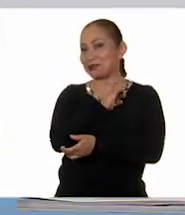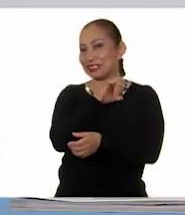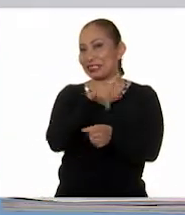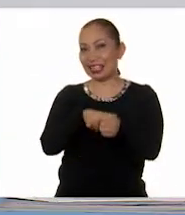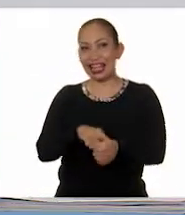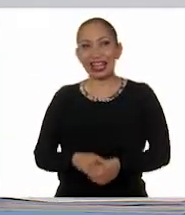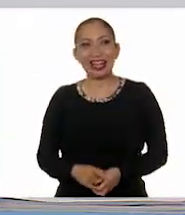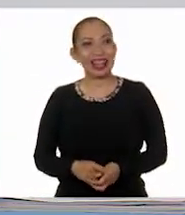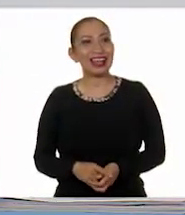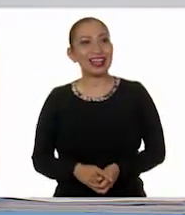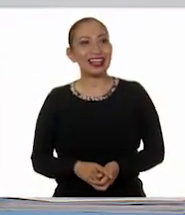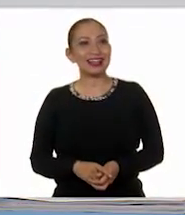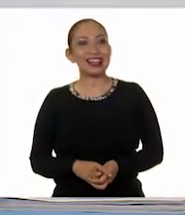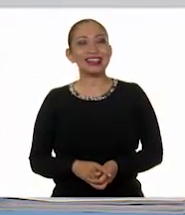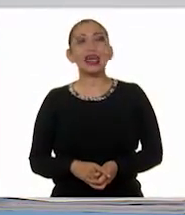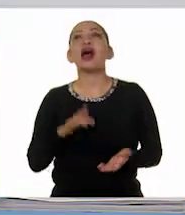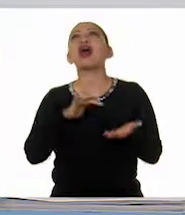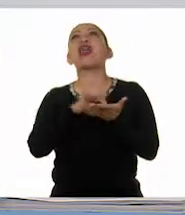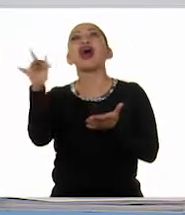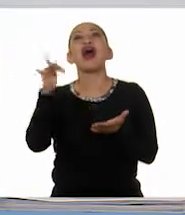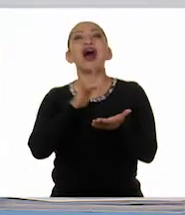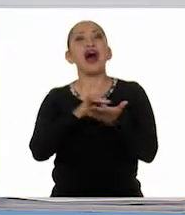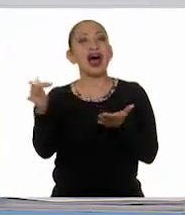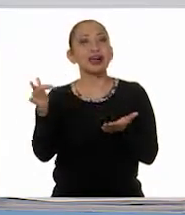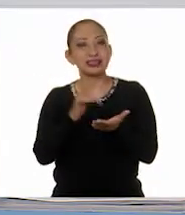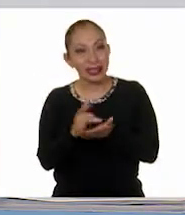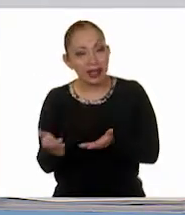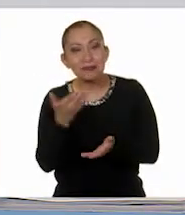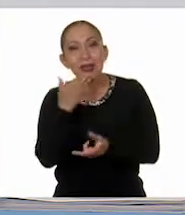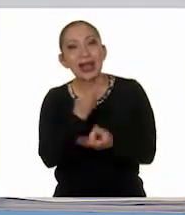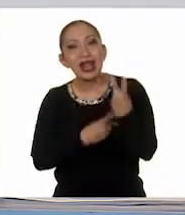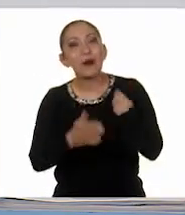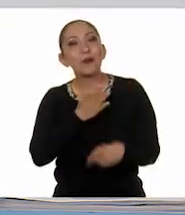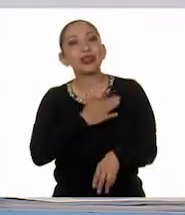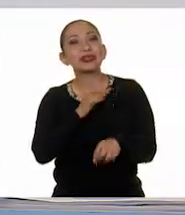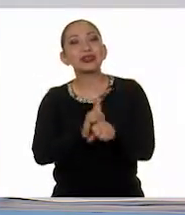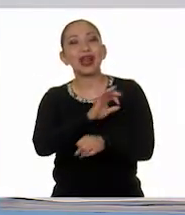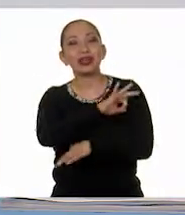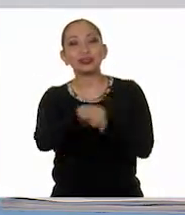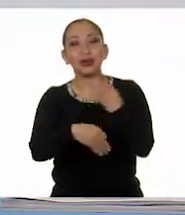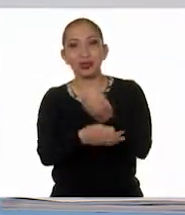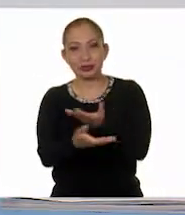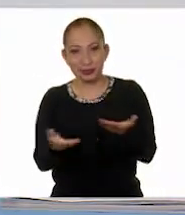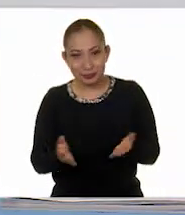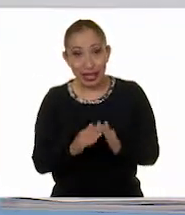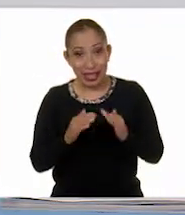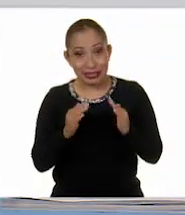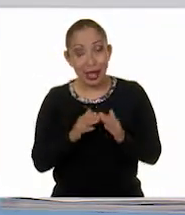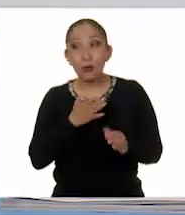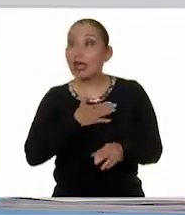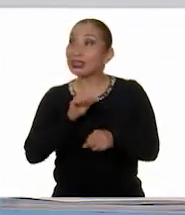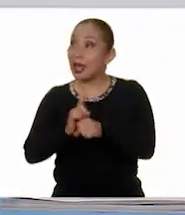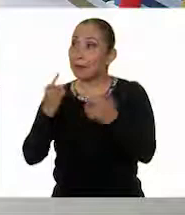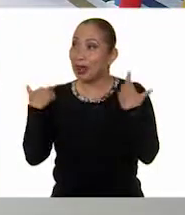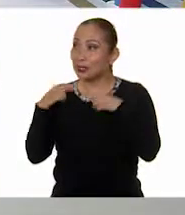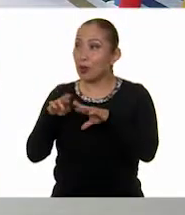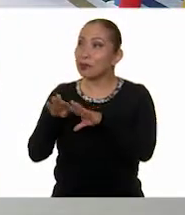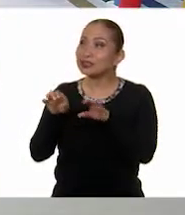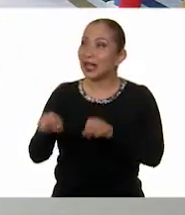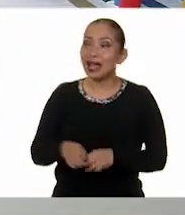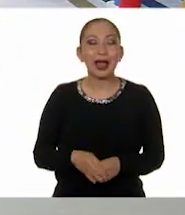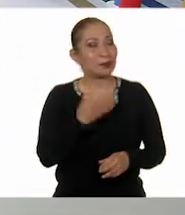acompaña. ¡Ay! Gracias por tan linda bienvenida y buen día a todos y todas en casa. Buen día, maestra Diana. ¿Cómo está?